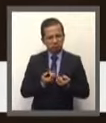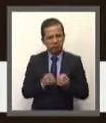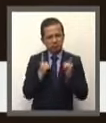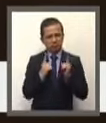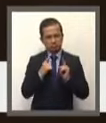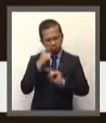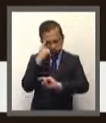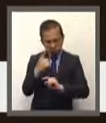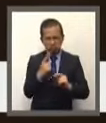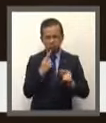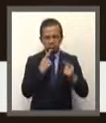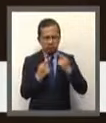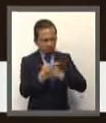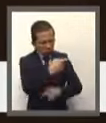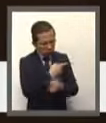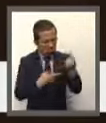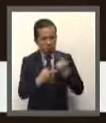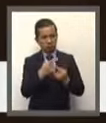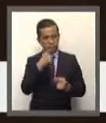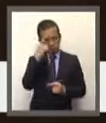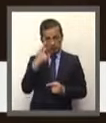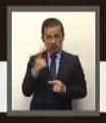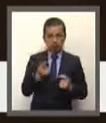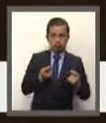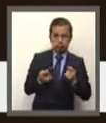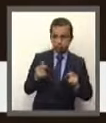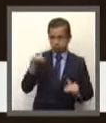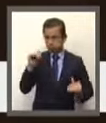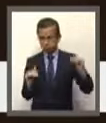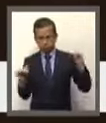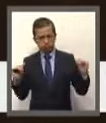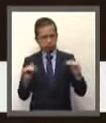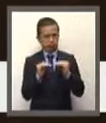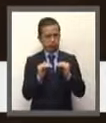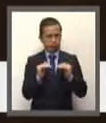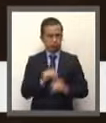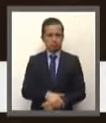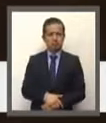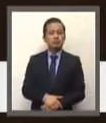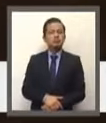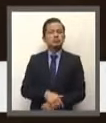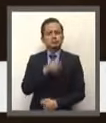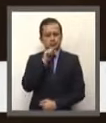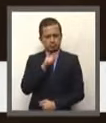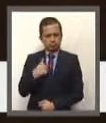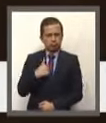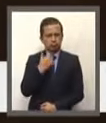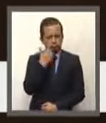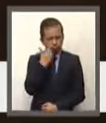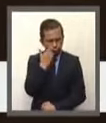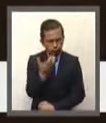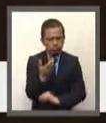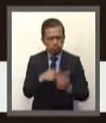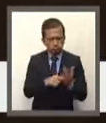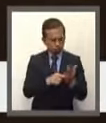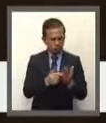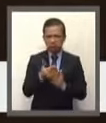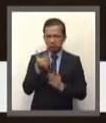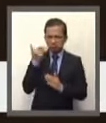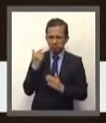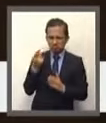el respeto al equilibrio de poderes. Propongo corregir la precipitada y